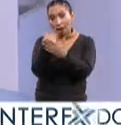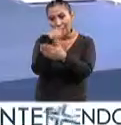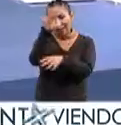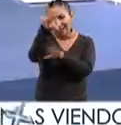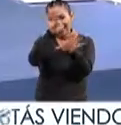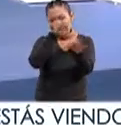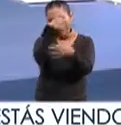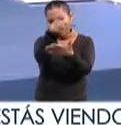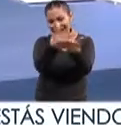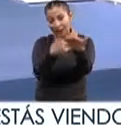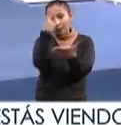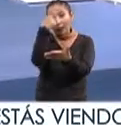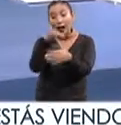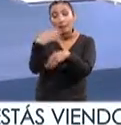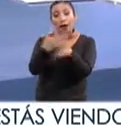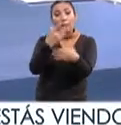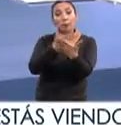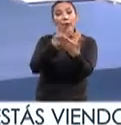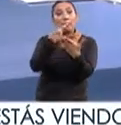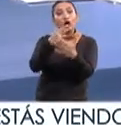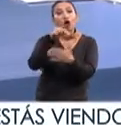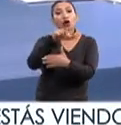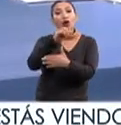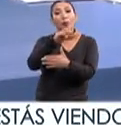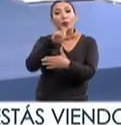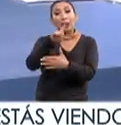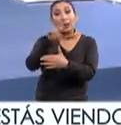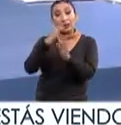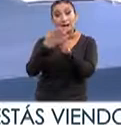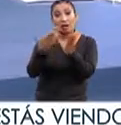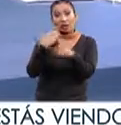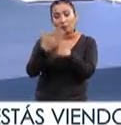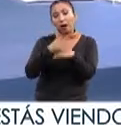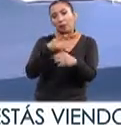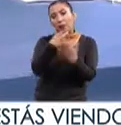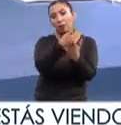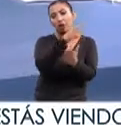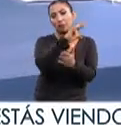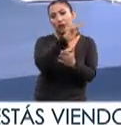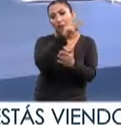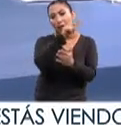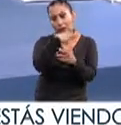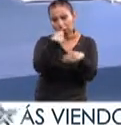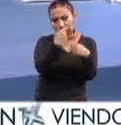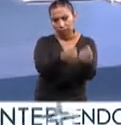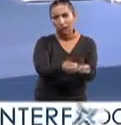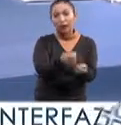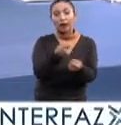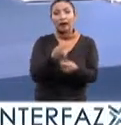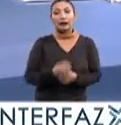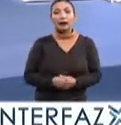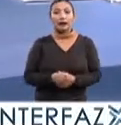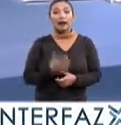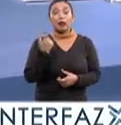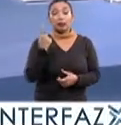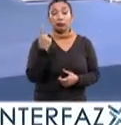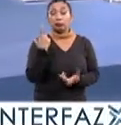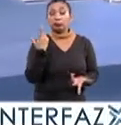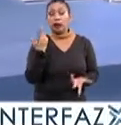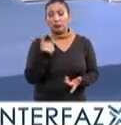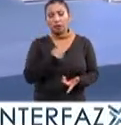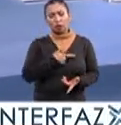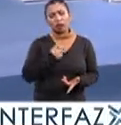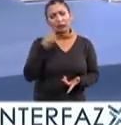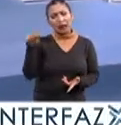ternas para hacer el Premio Nobel de Literatura, le dieron el Premio Cervantes, y una cosa que me